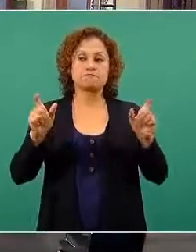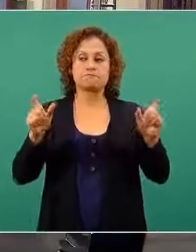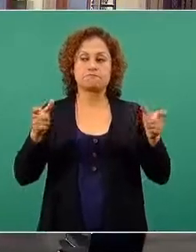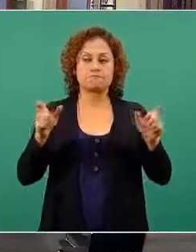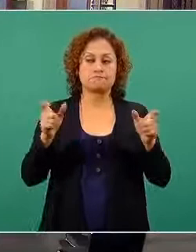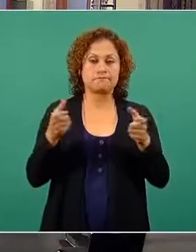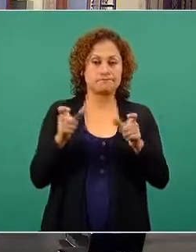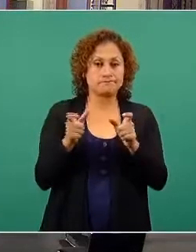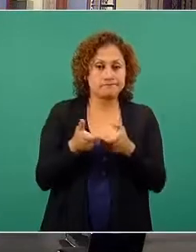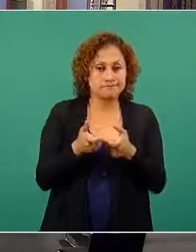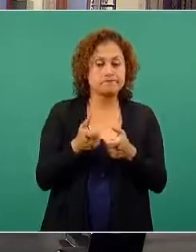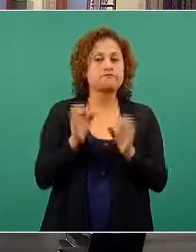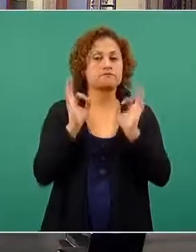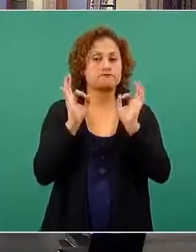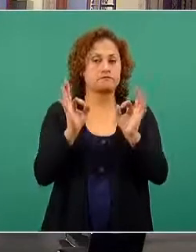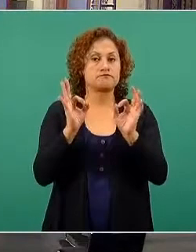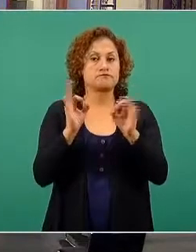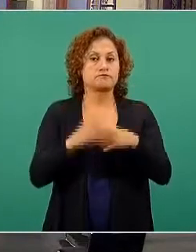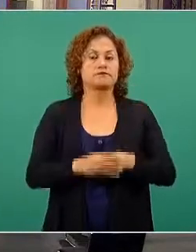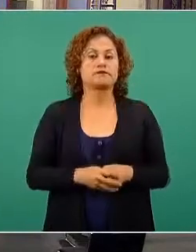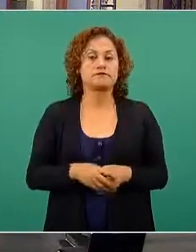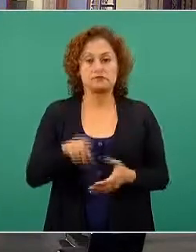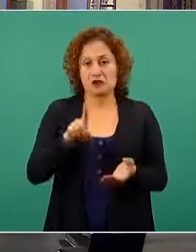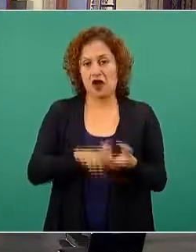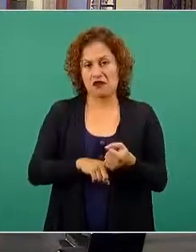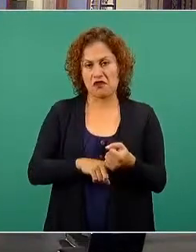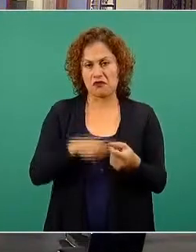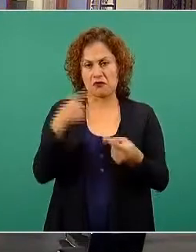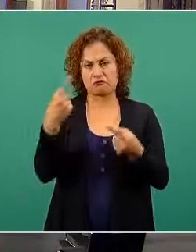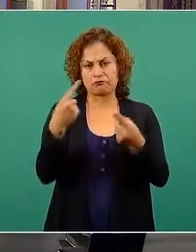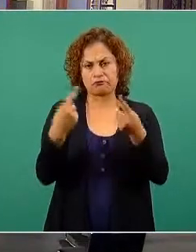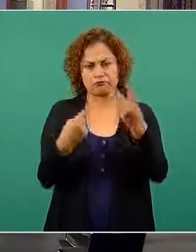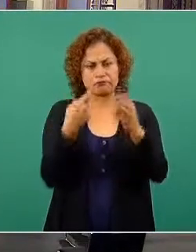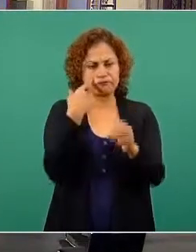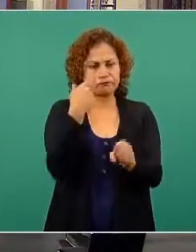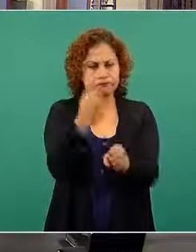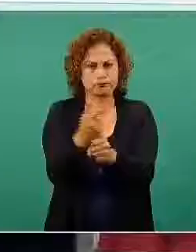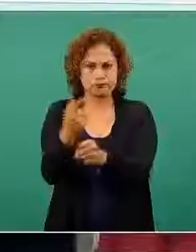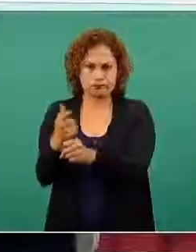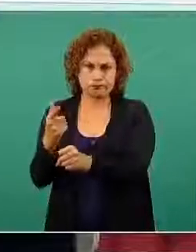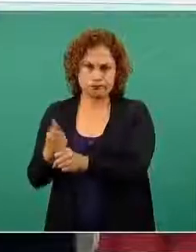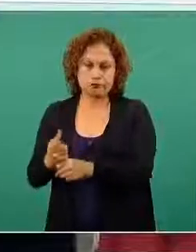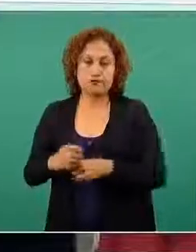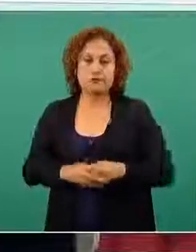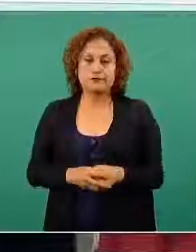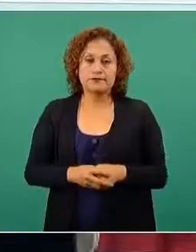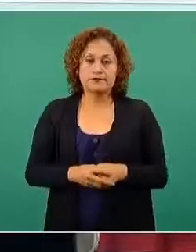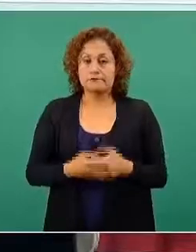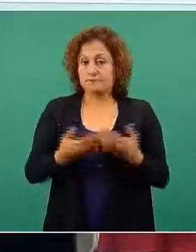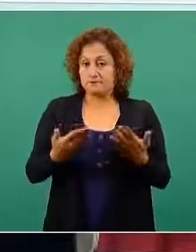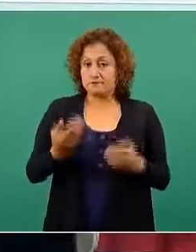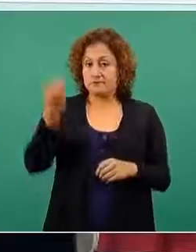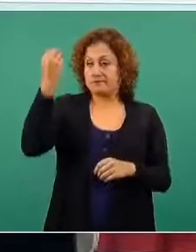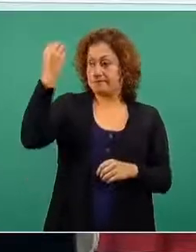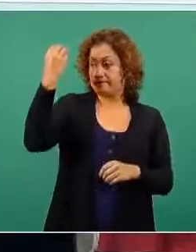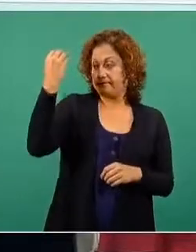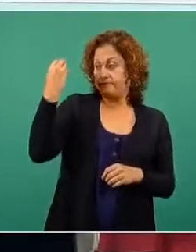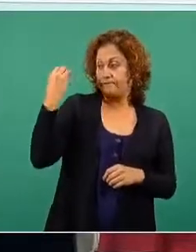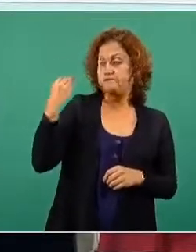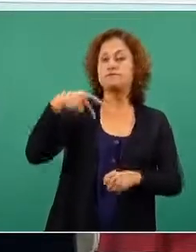los indicadores del semáforo de riesgo epidémico. Y hablando del semáforo de riesgo